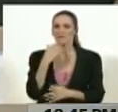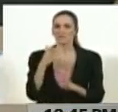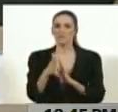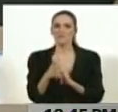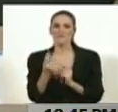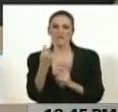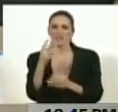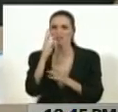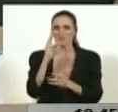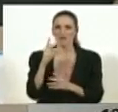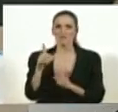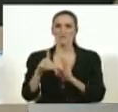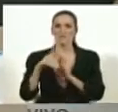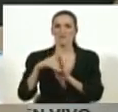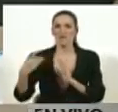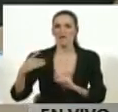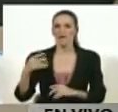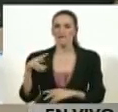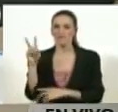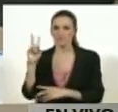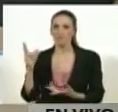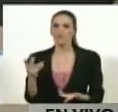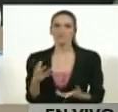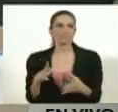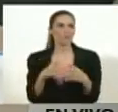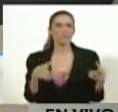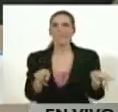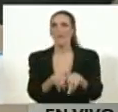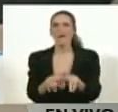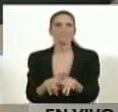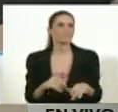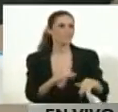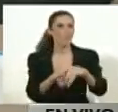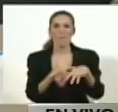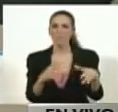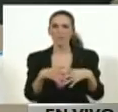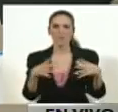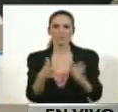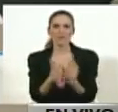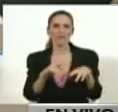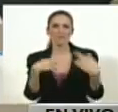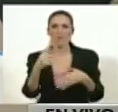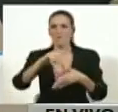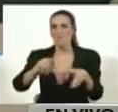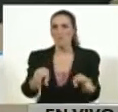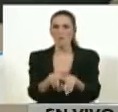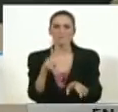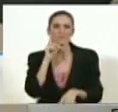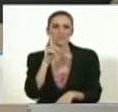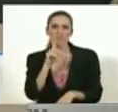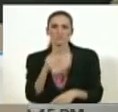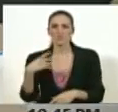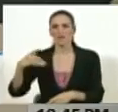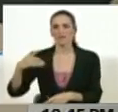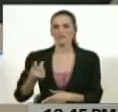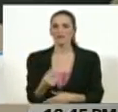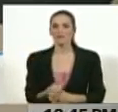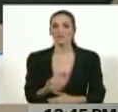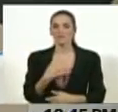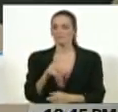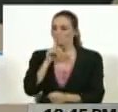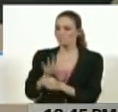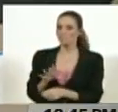irrespetuosos lo Son como son ellos todos su misma clase bueno así son en la región igualito pretendieron no dejar hablar a nuestros